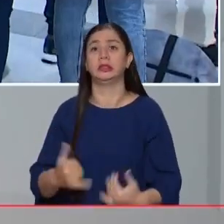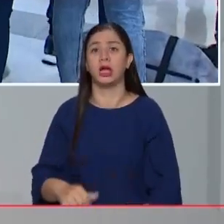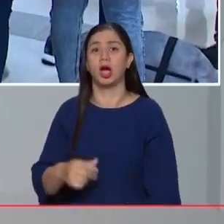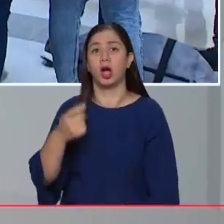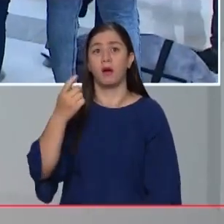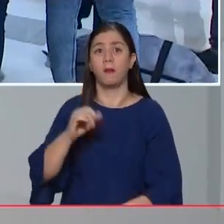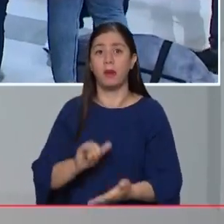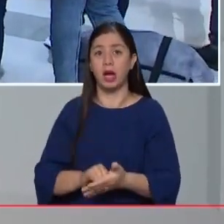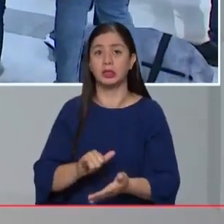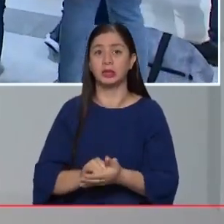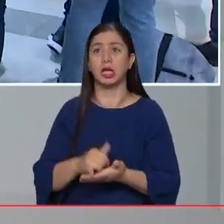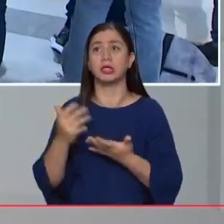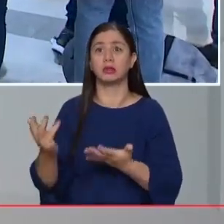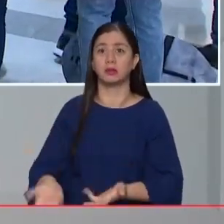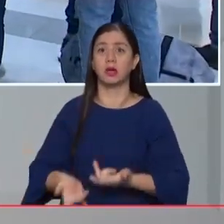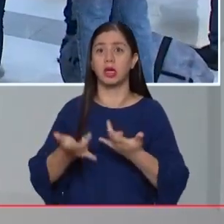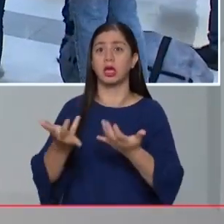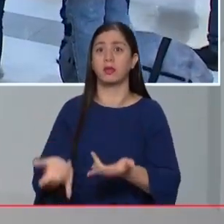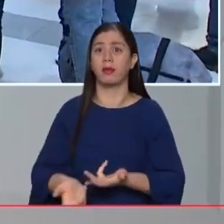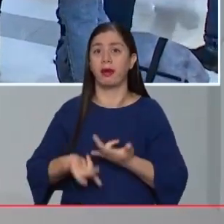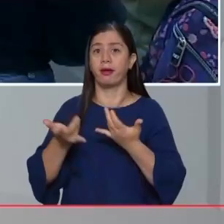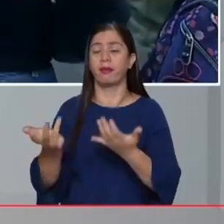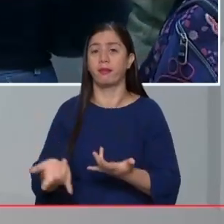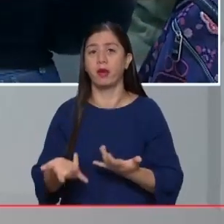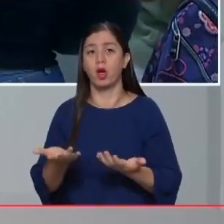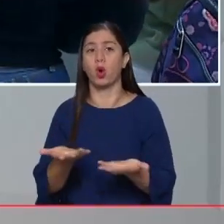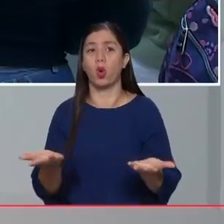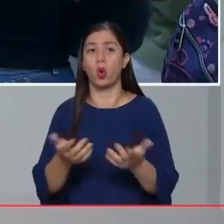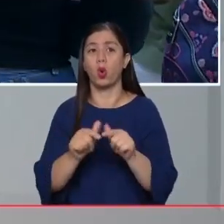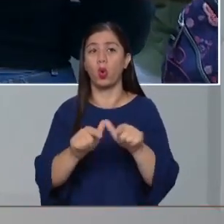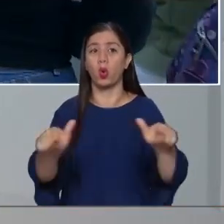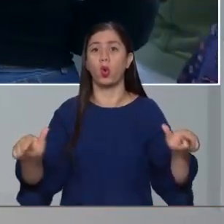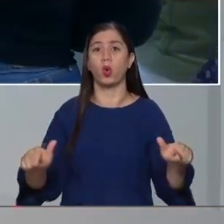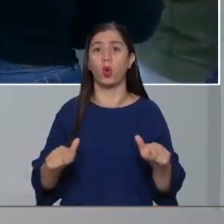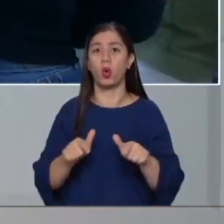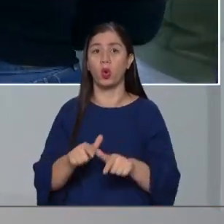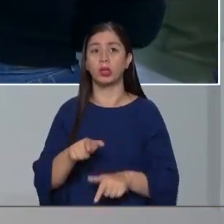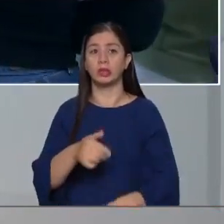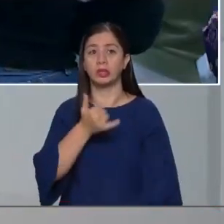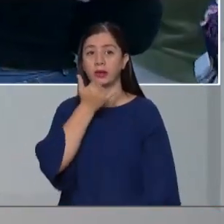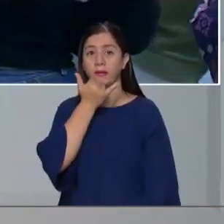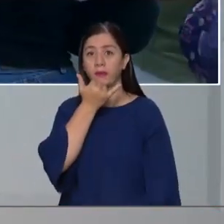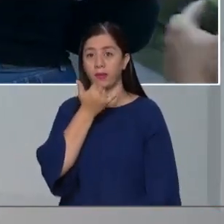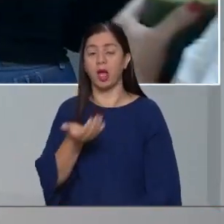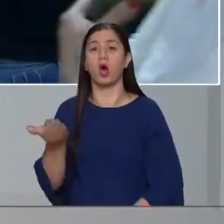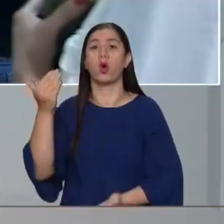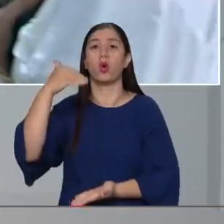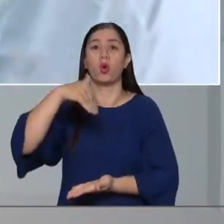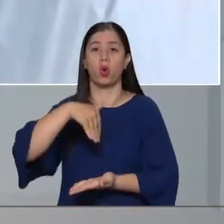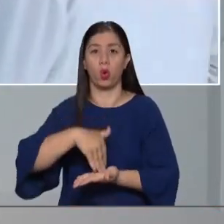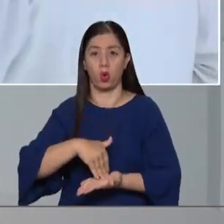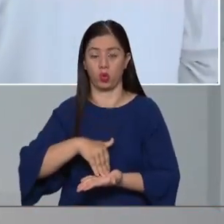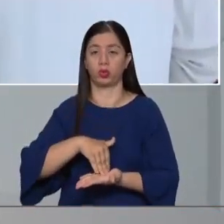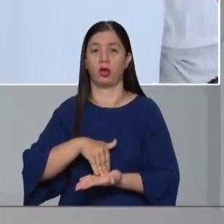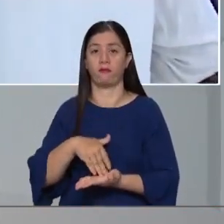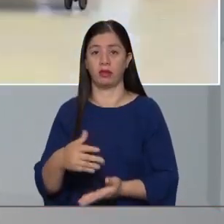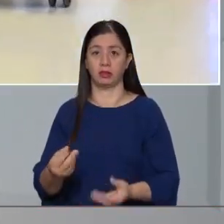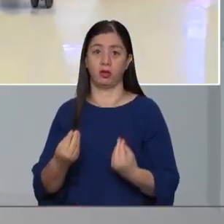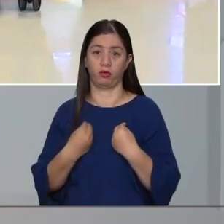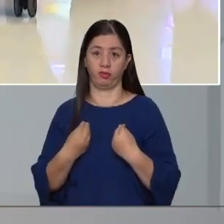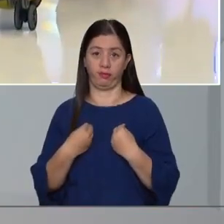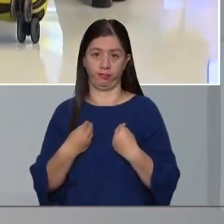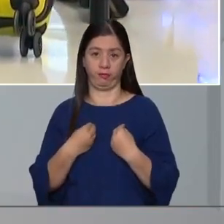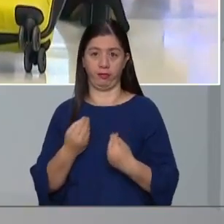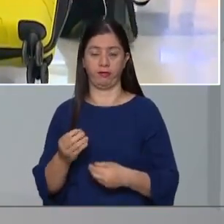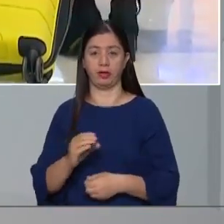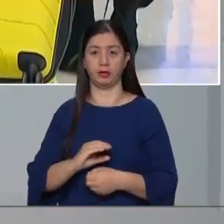días ubicando ese espacio o que les ubiquen ese espacio en la espera de que eso suceda para volver a sus lugares de origen.